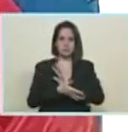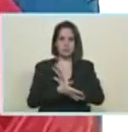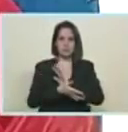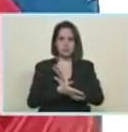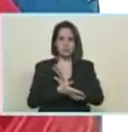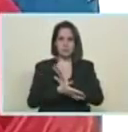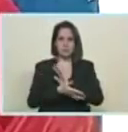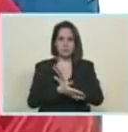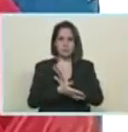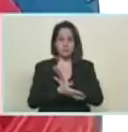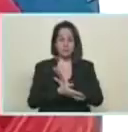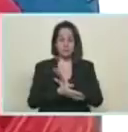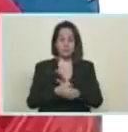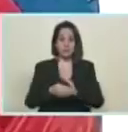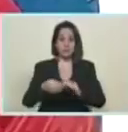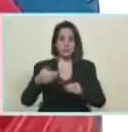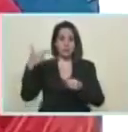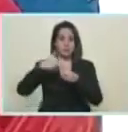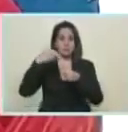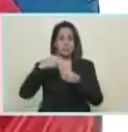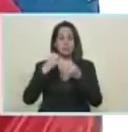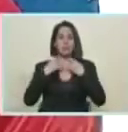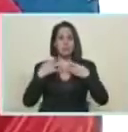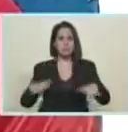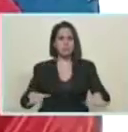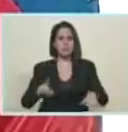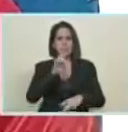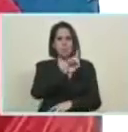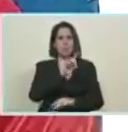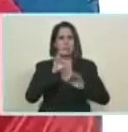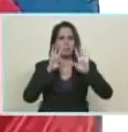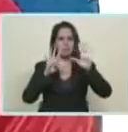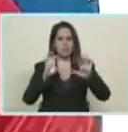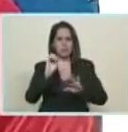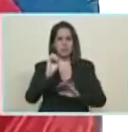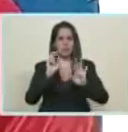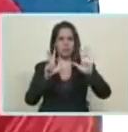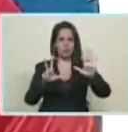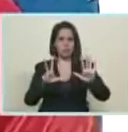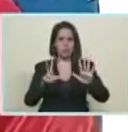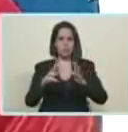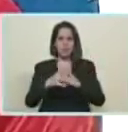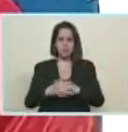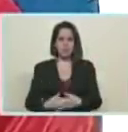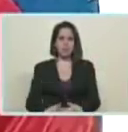de la soberanía petrolera perdida en 1908.